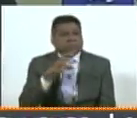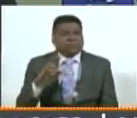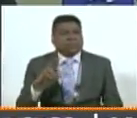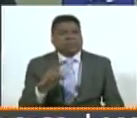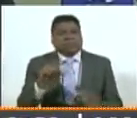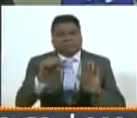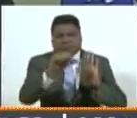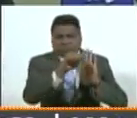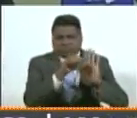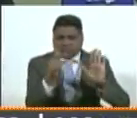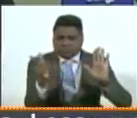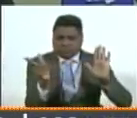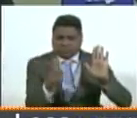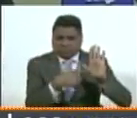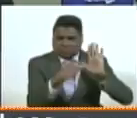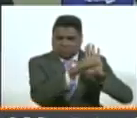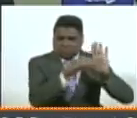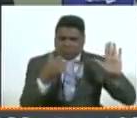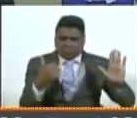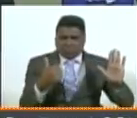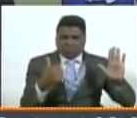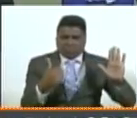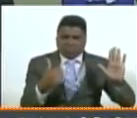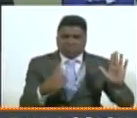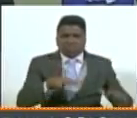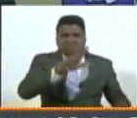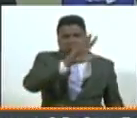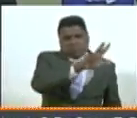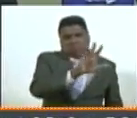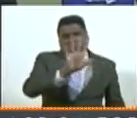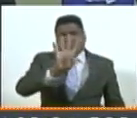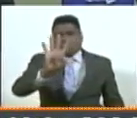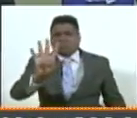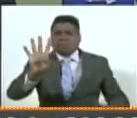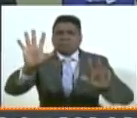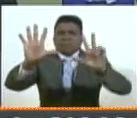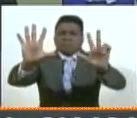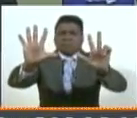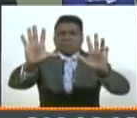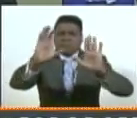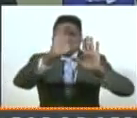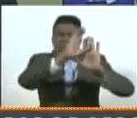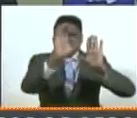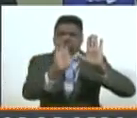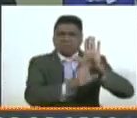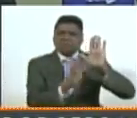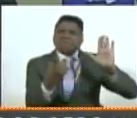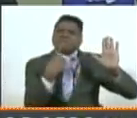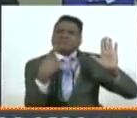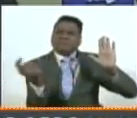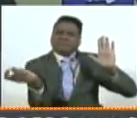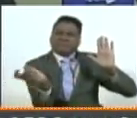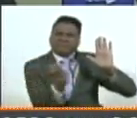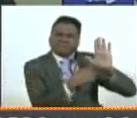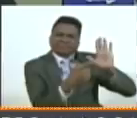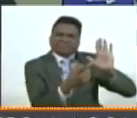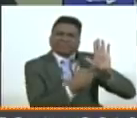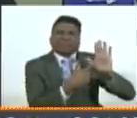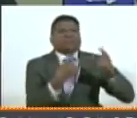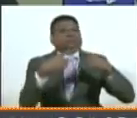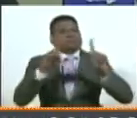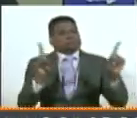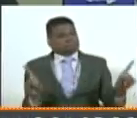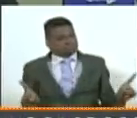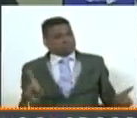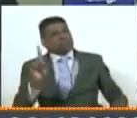prevista en el artículo 348 de nuestra Carta Magna Pero